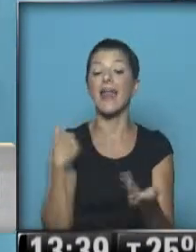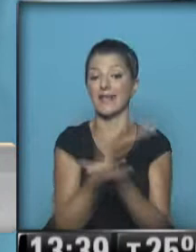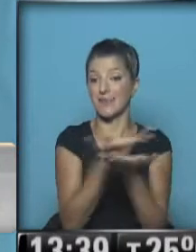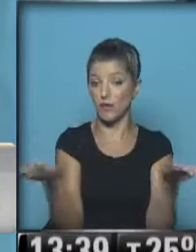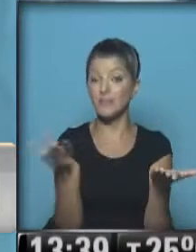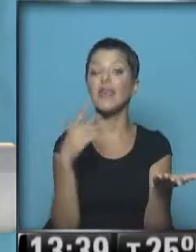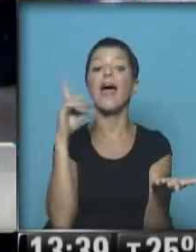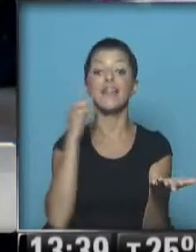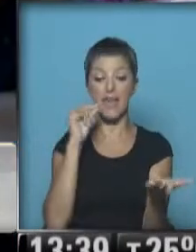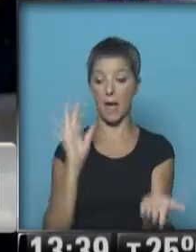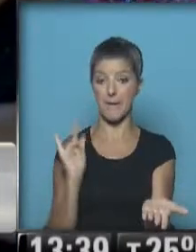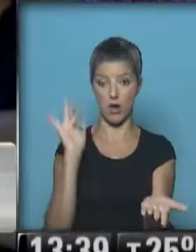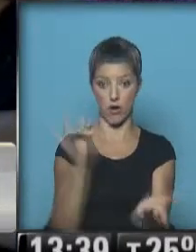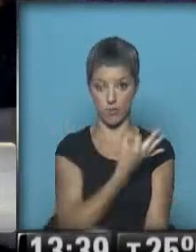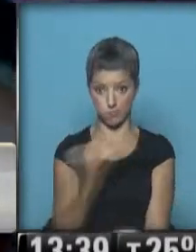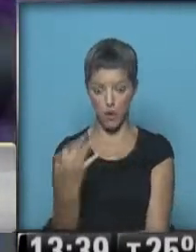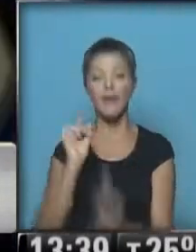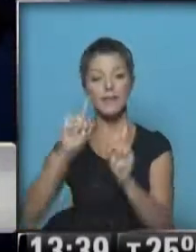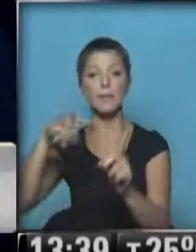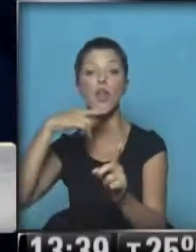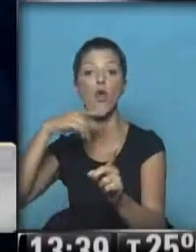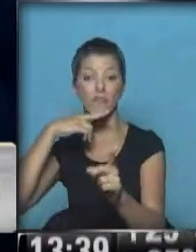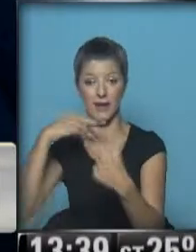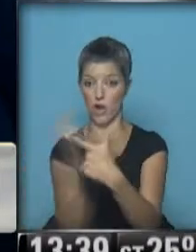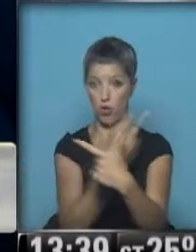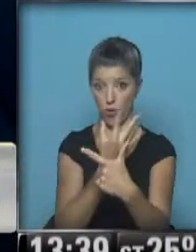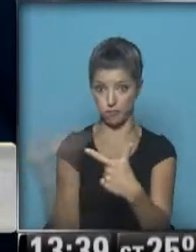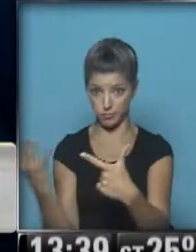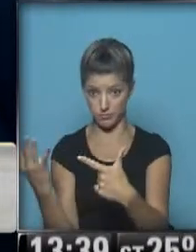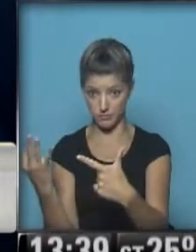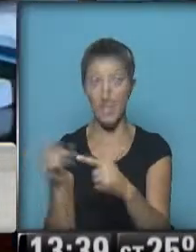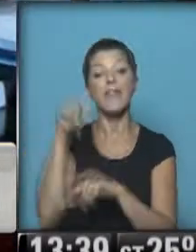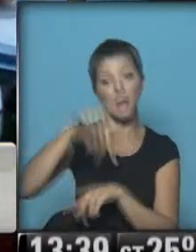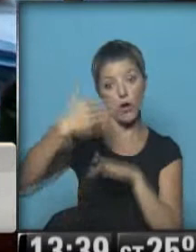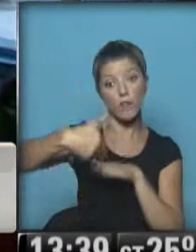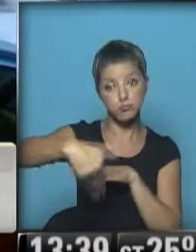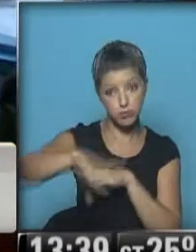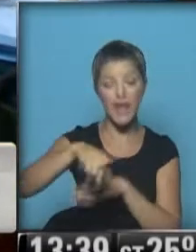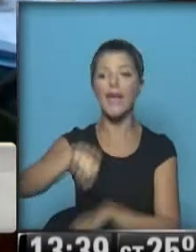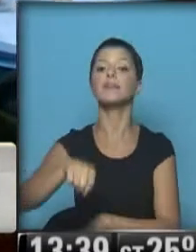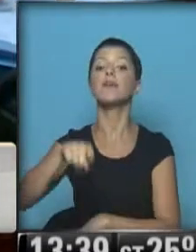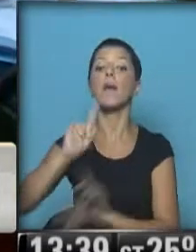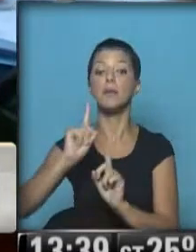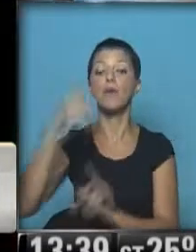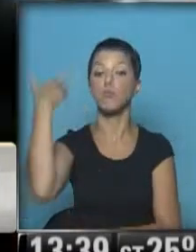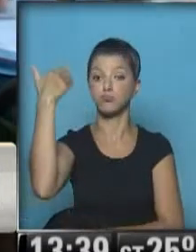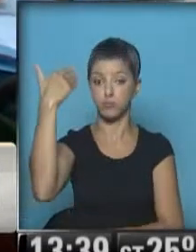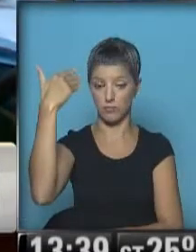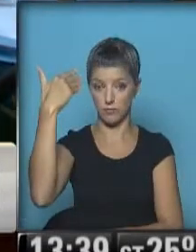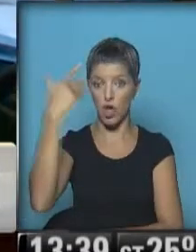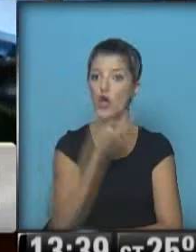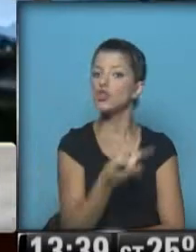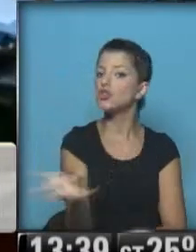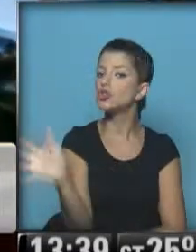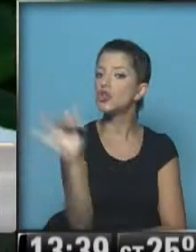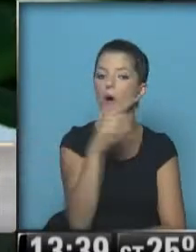días miércoles y también los viernes de cada semana. Bueno, a partir de ahora, las audiencias se llevarán a cabo todos los